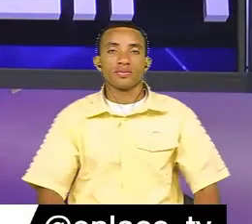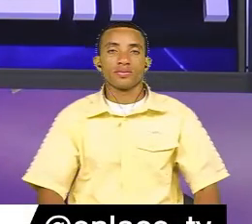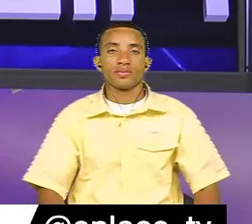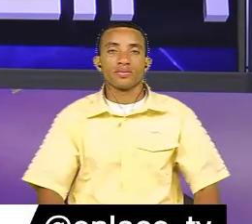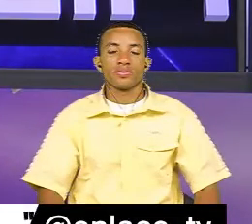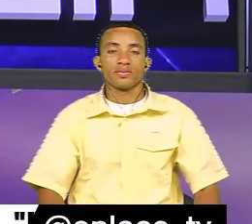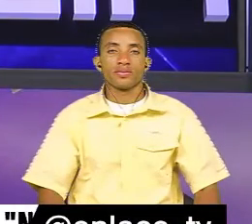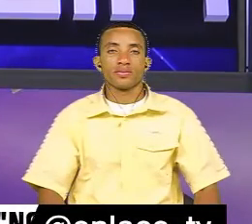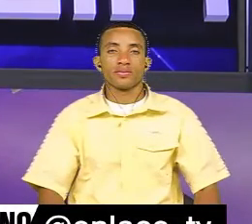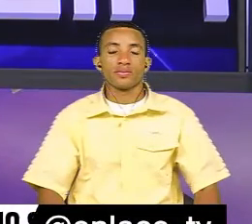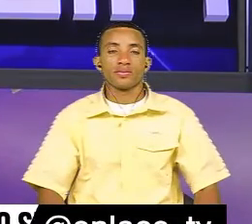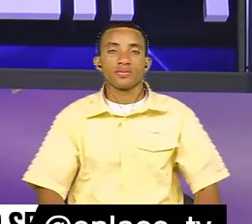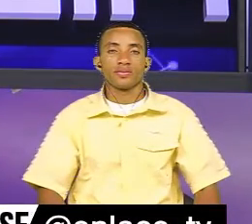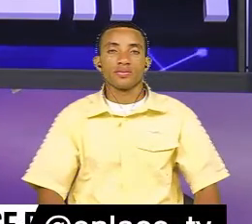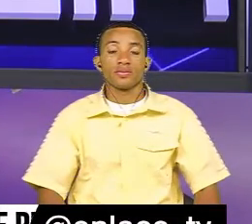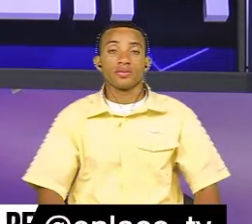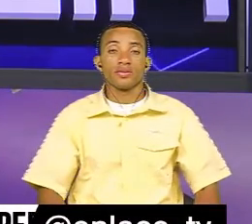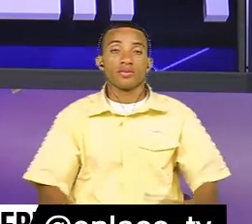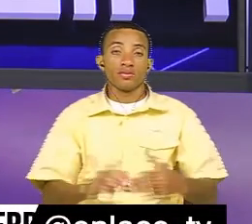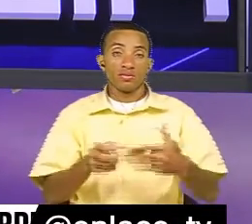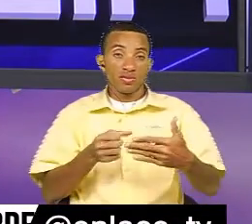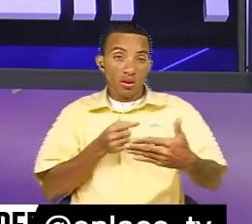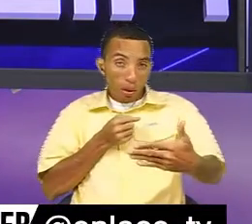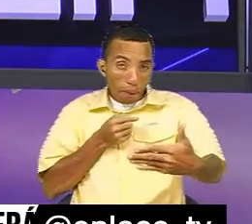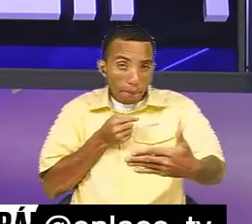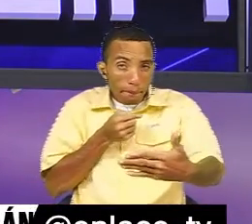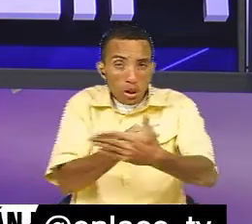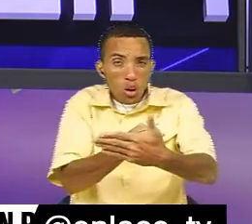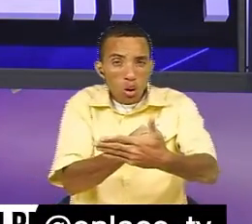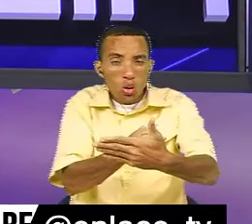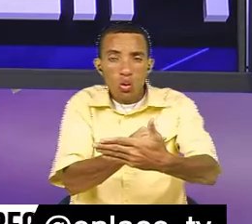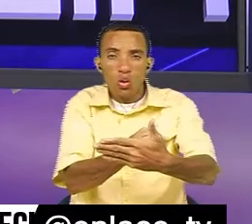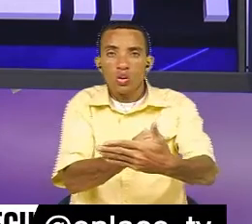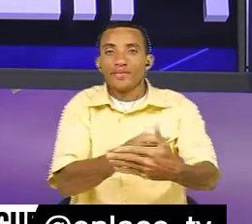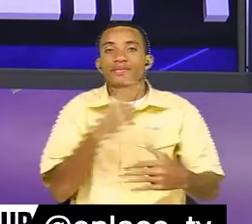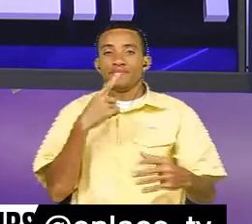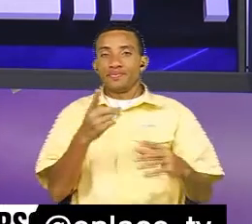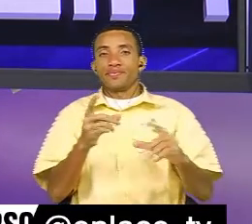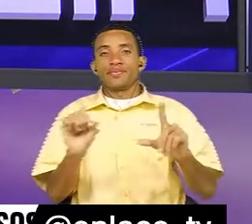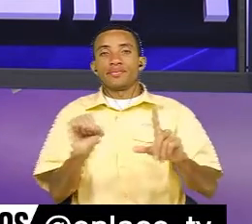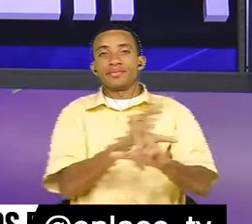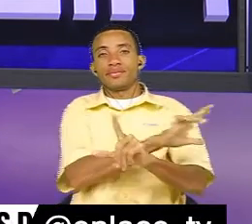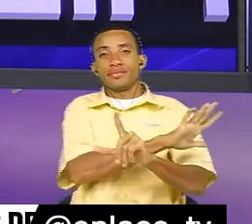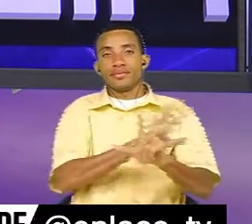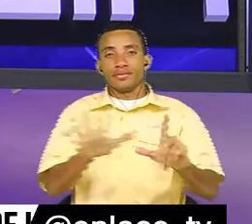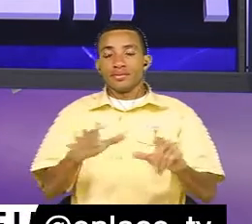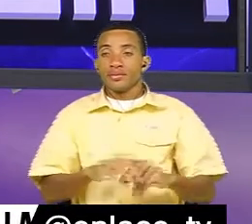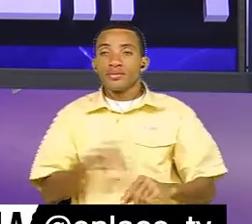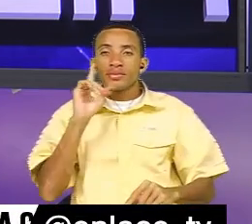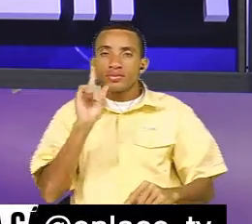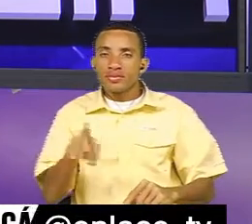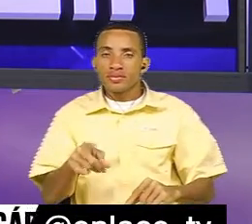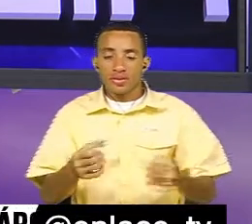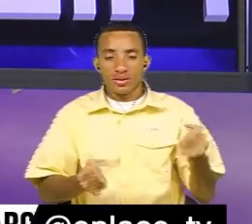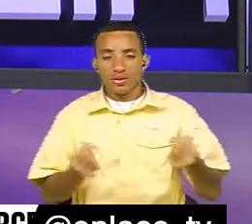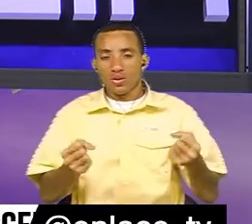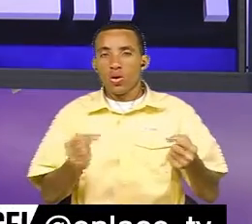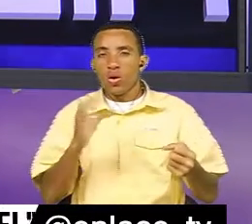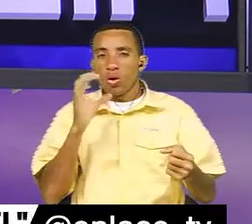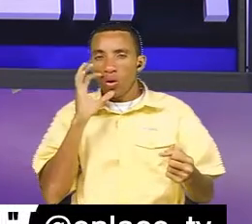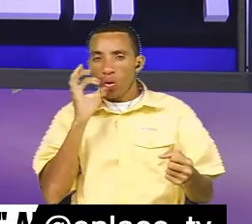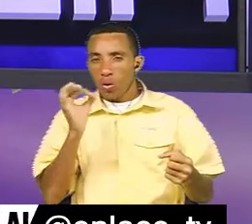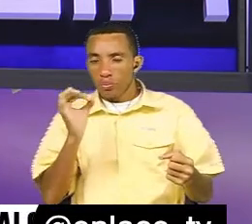En un accidente de tránsito en la vía al corregimiento El Llanito, un joven motociclista perdió la vida al chocar contra una buseta de servicio público. El hecho es materia